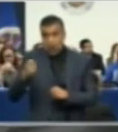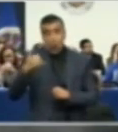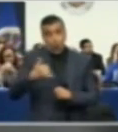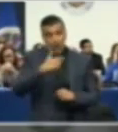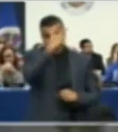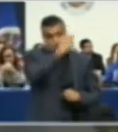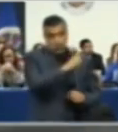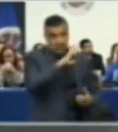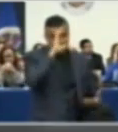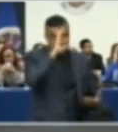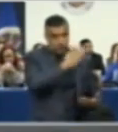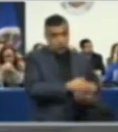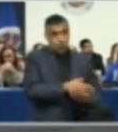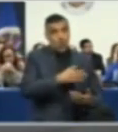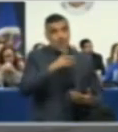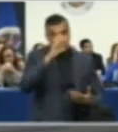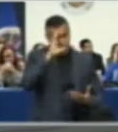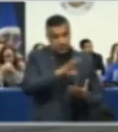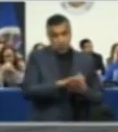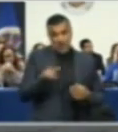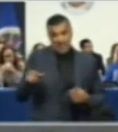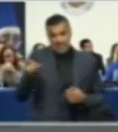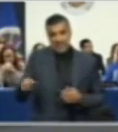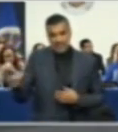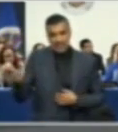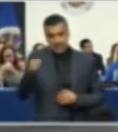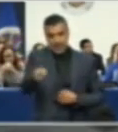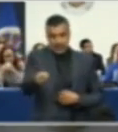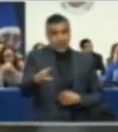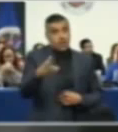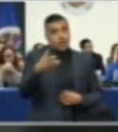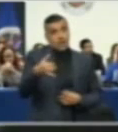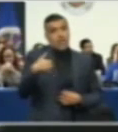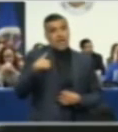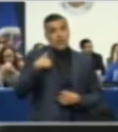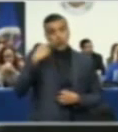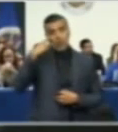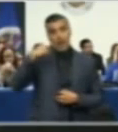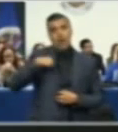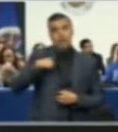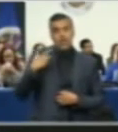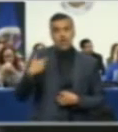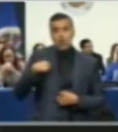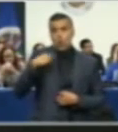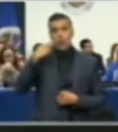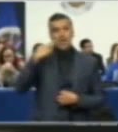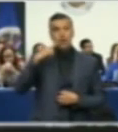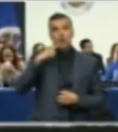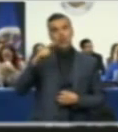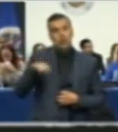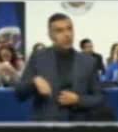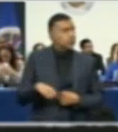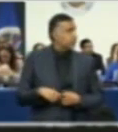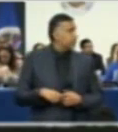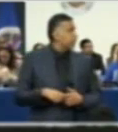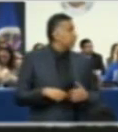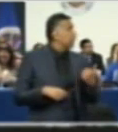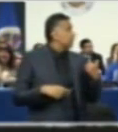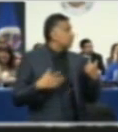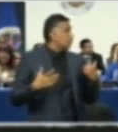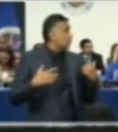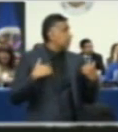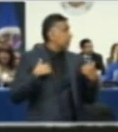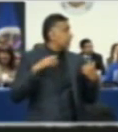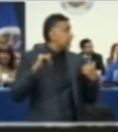esposo, él tiene que también ser interdictado. Y eso a mí, pues... yo pienso que no debe ser, ¿no? Entonces, para el